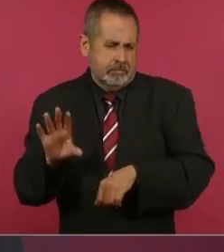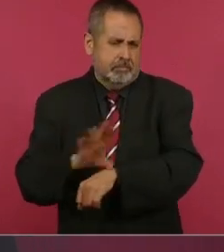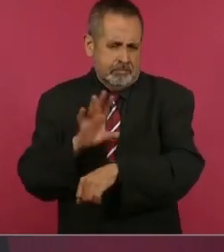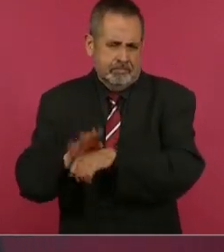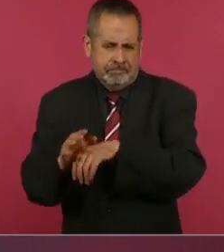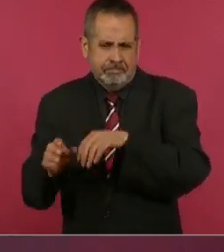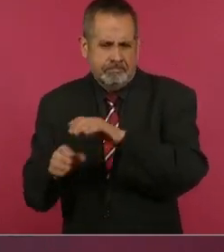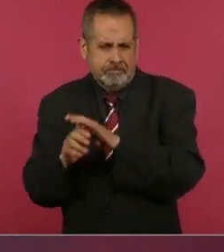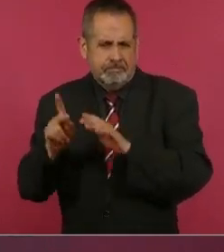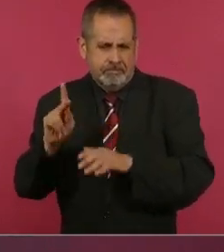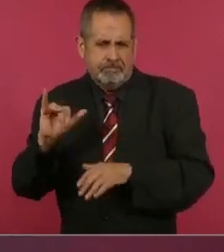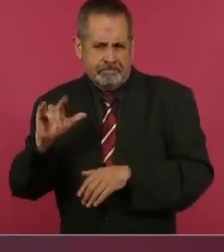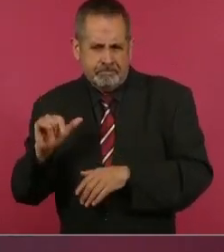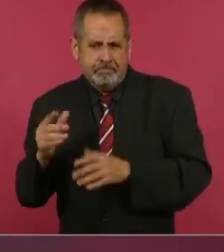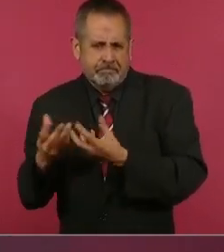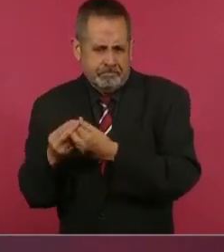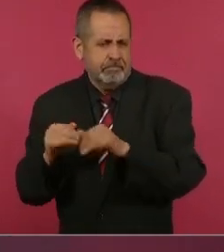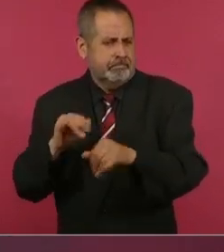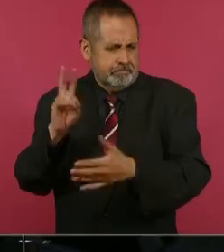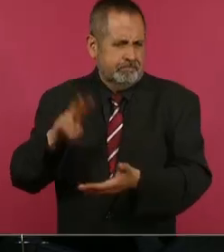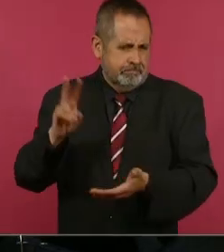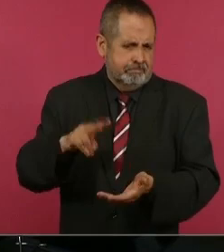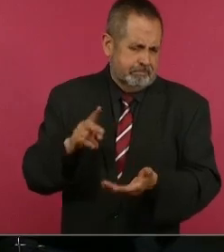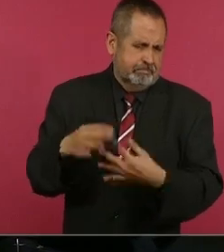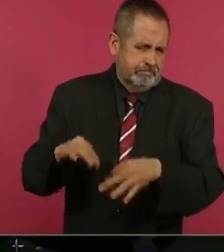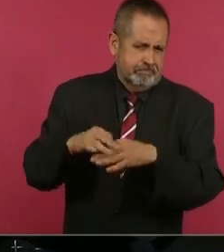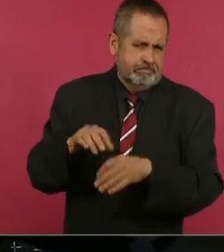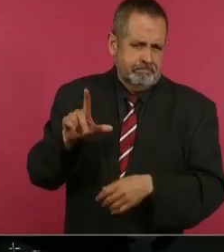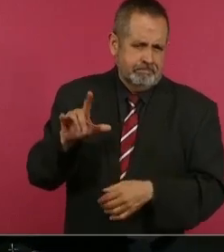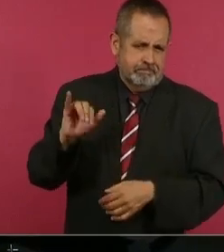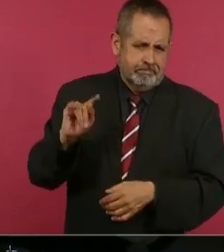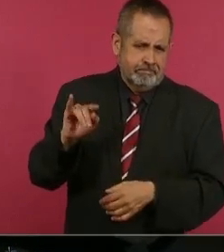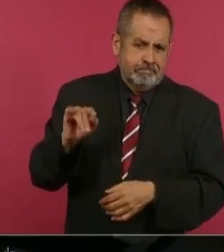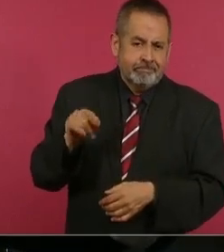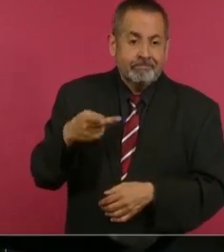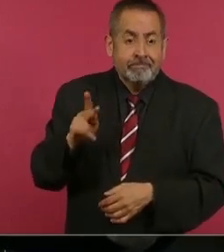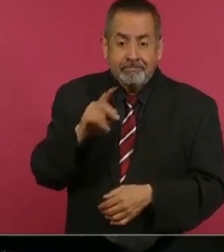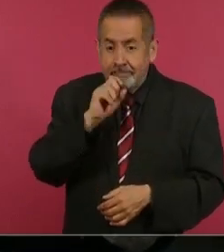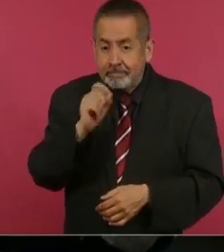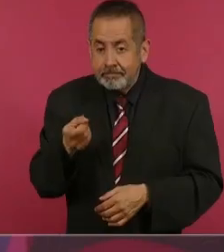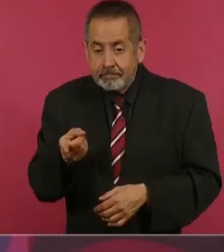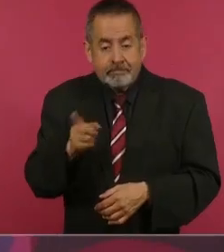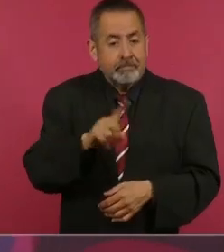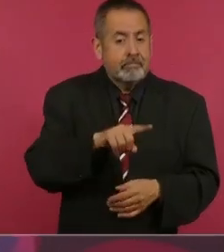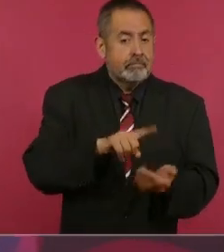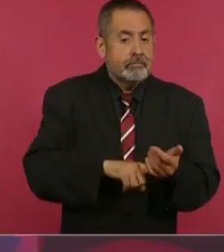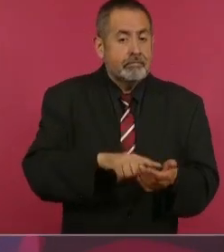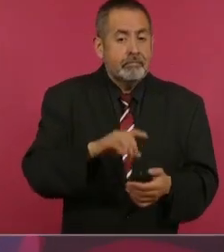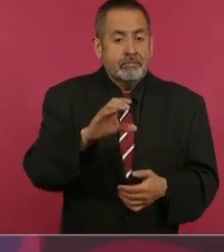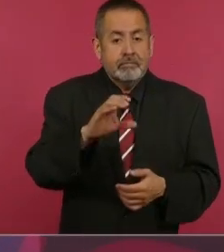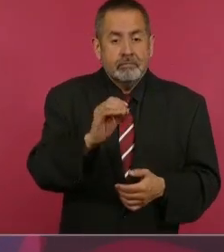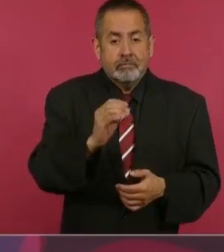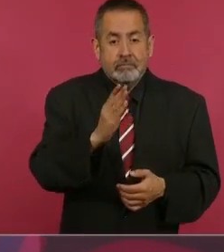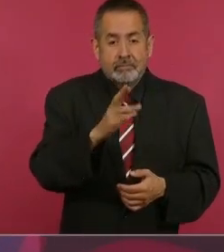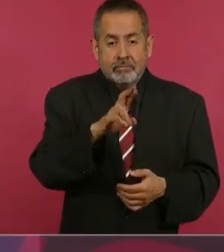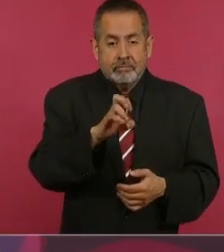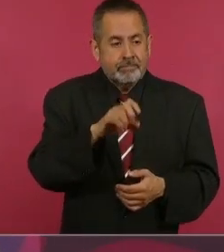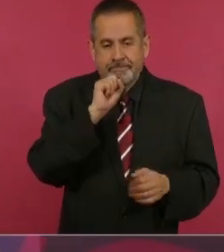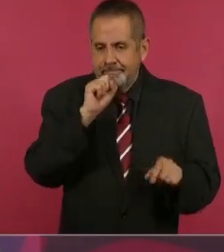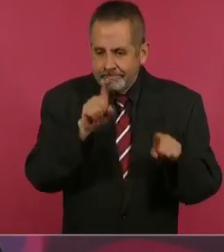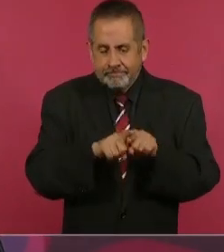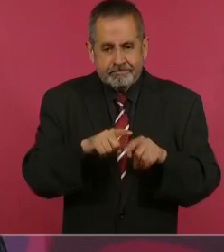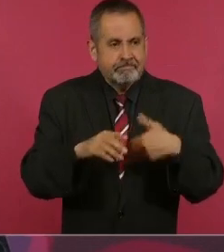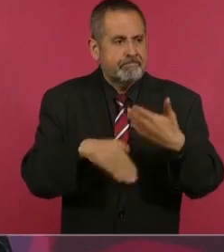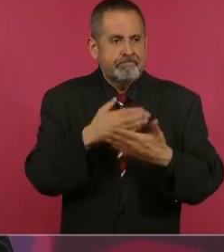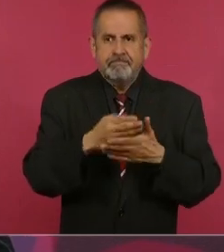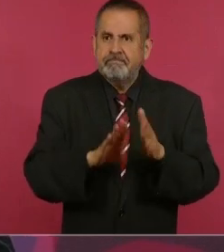baterías, sí, es importante el litio, pero el consumo de cobre va